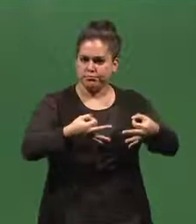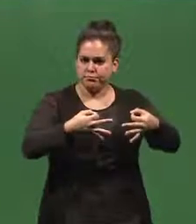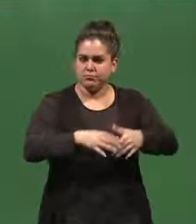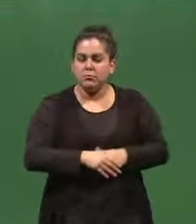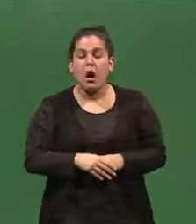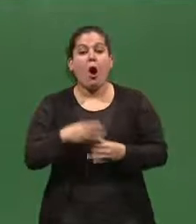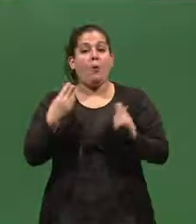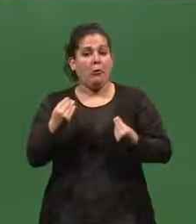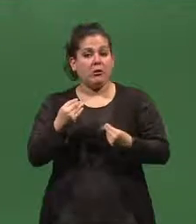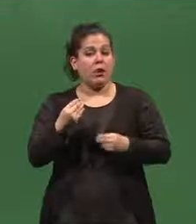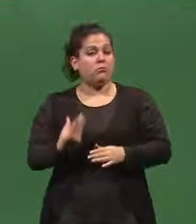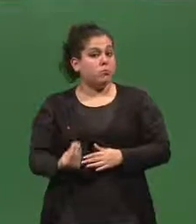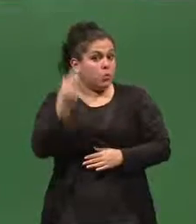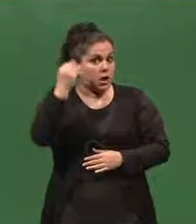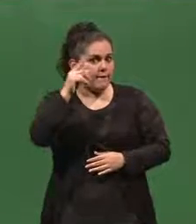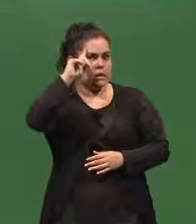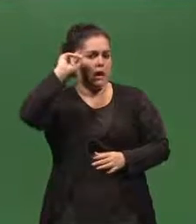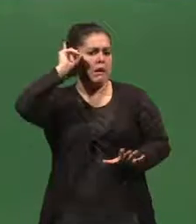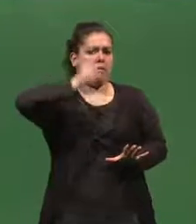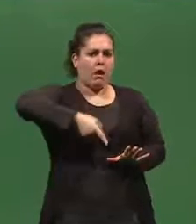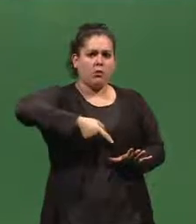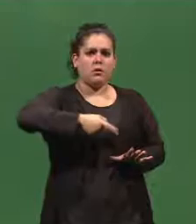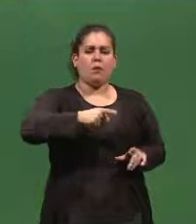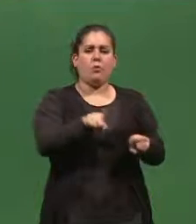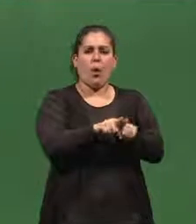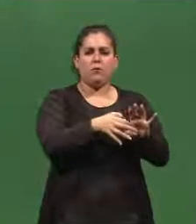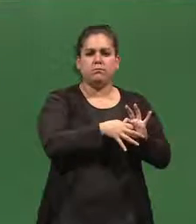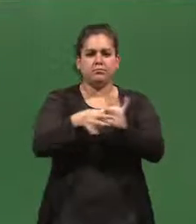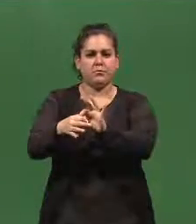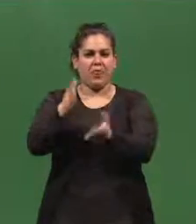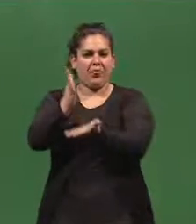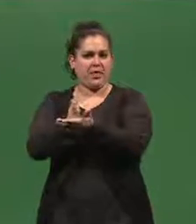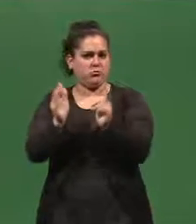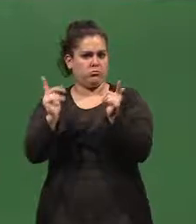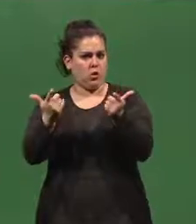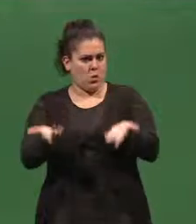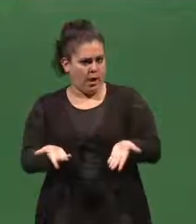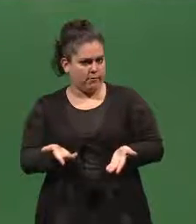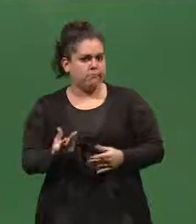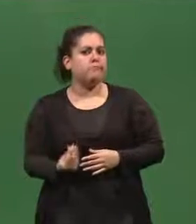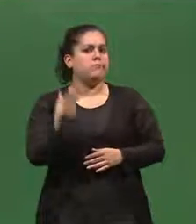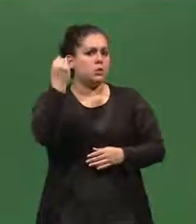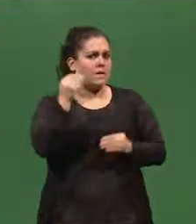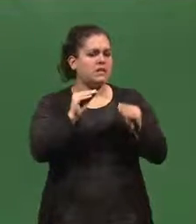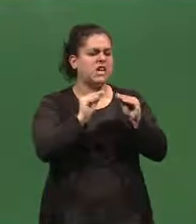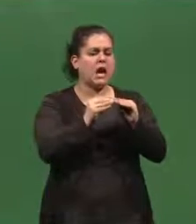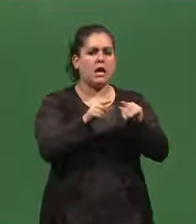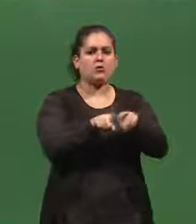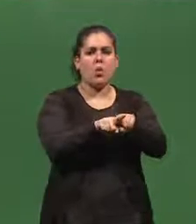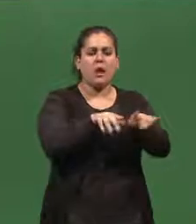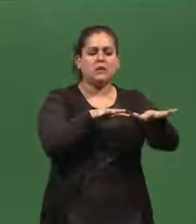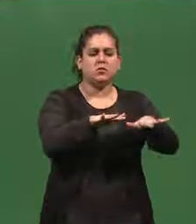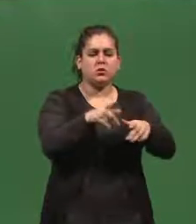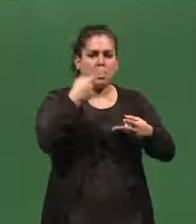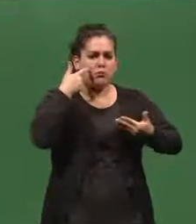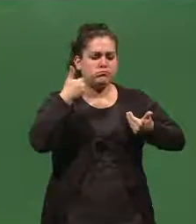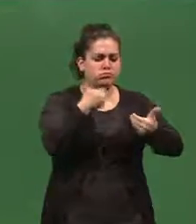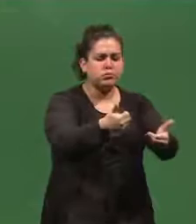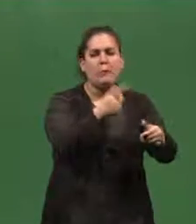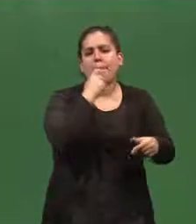justicia argentina que realmente no se ajustan a derecho. Hay muchos casos que ni siquiera se llegan a investigar, como el caso de